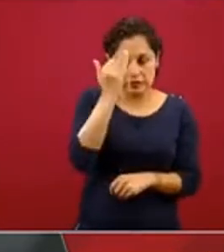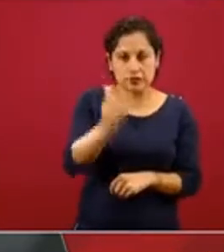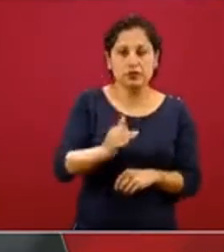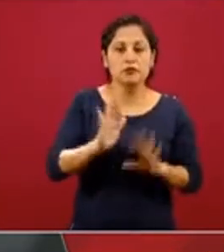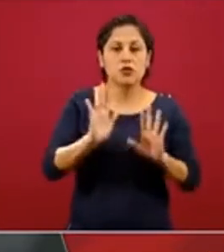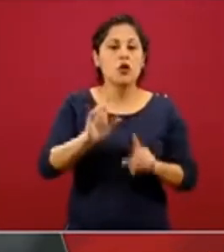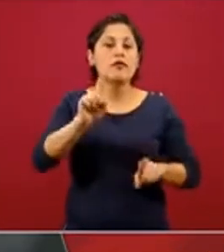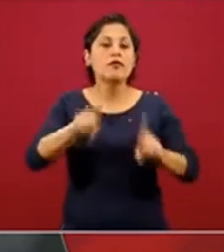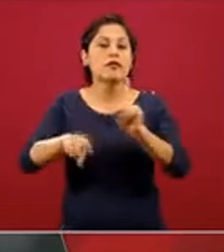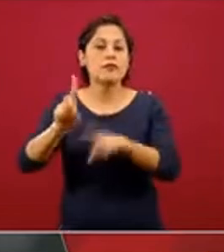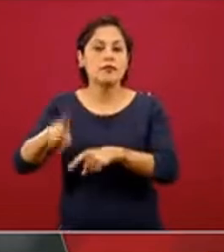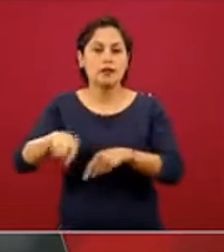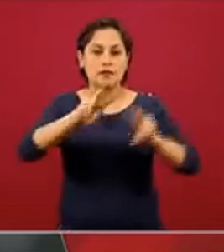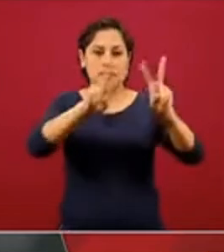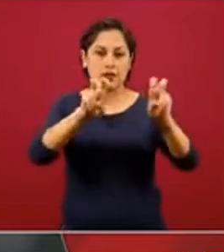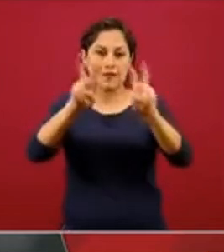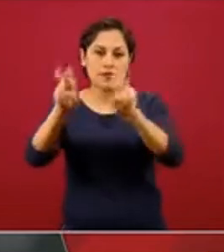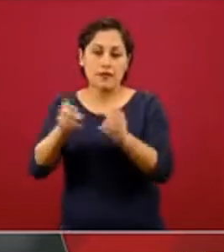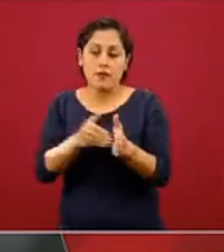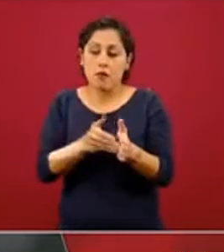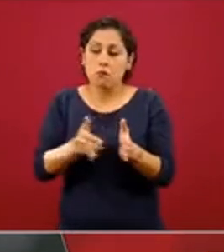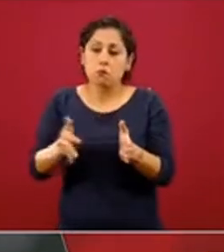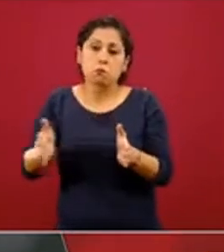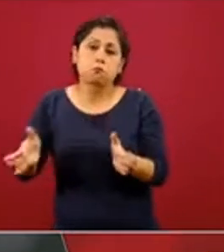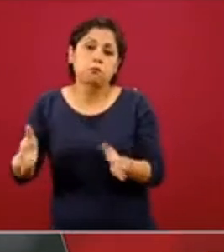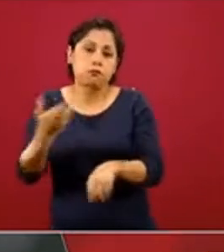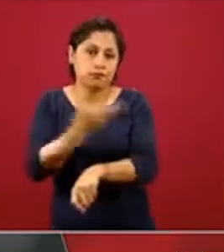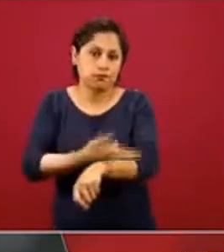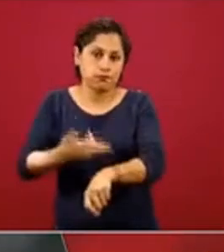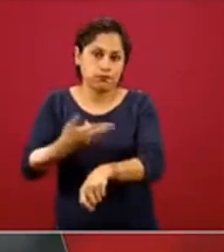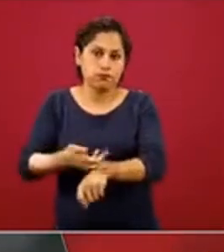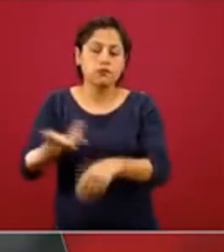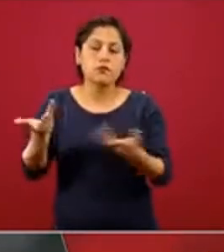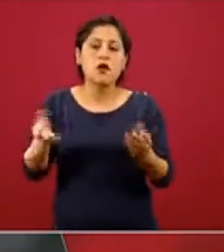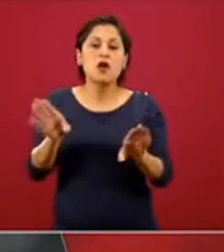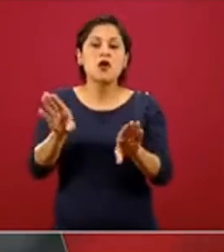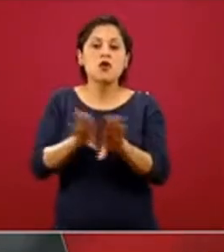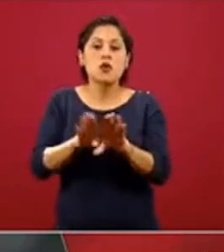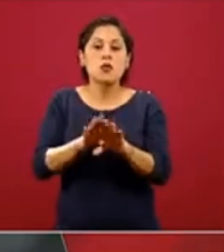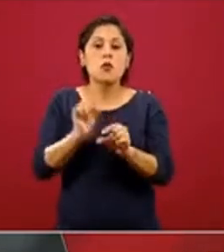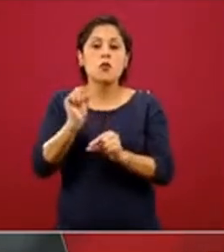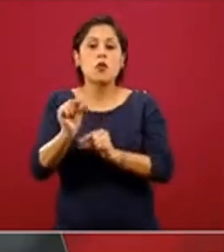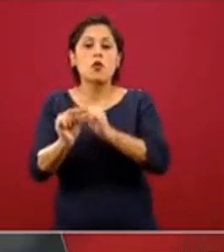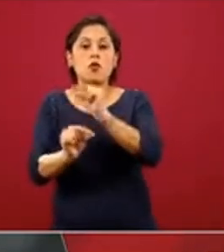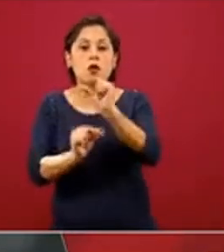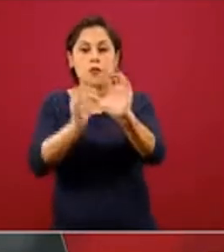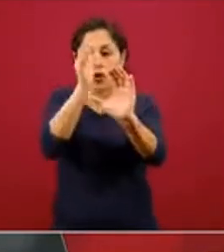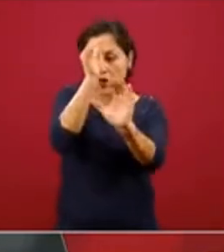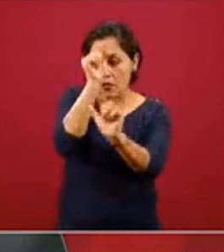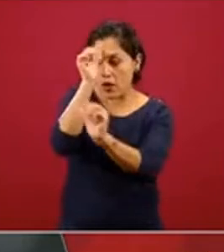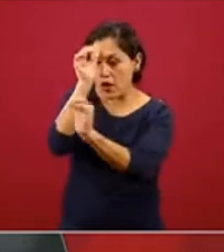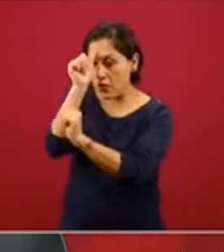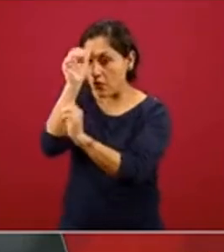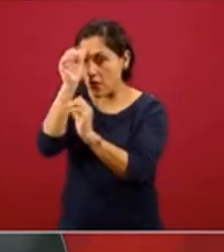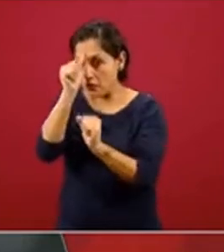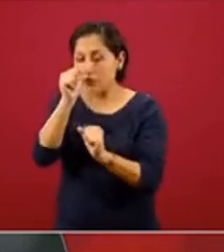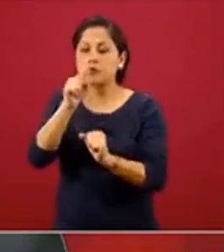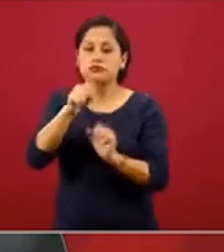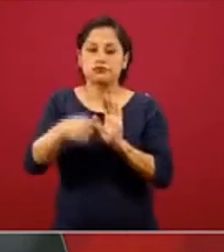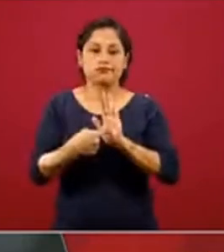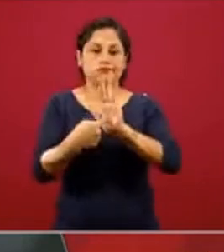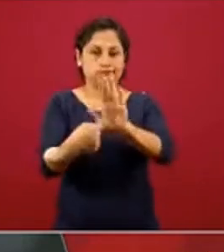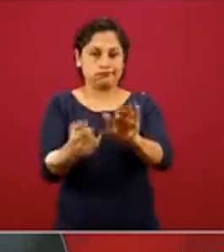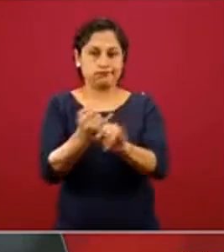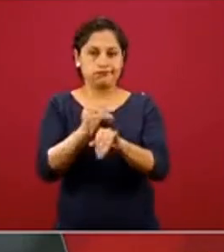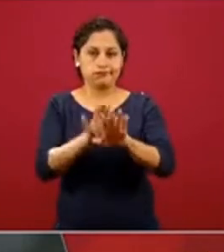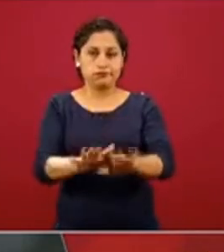ir evolucionando esto. Conforme tengamos información de lo que se vaya concretando, lo iremos haciendo público. Este es un proyecto que está a cargo